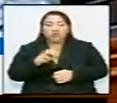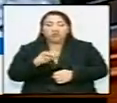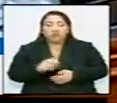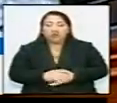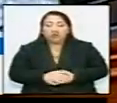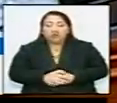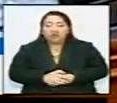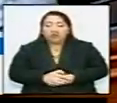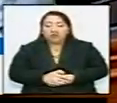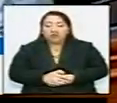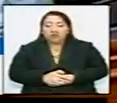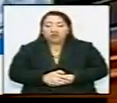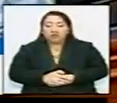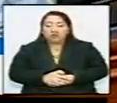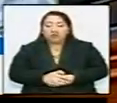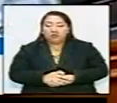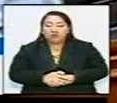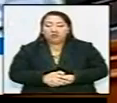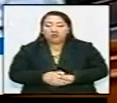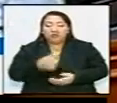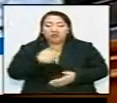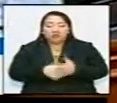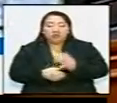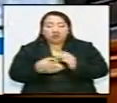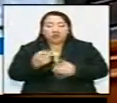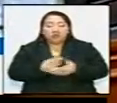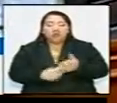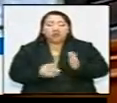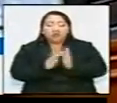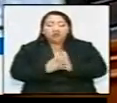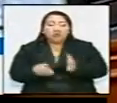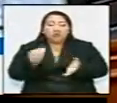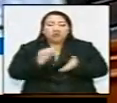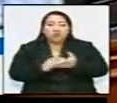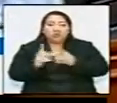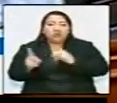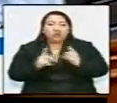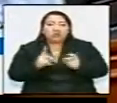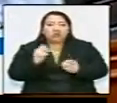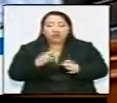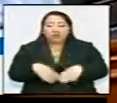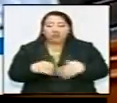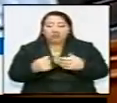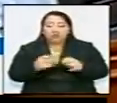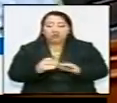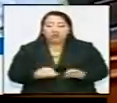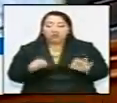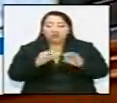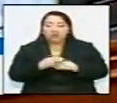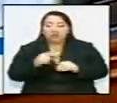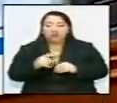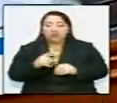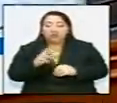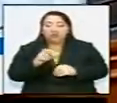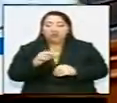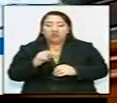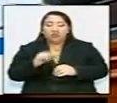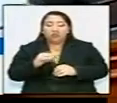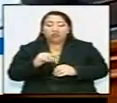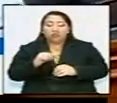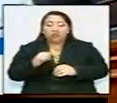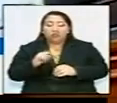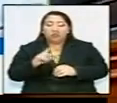Salaverry, mandé un oficio para que se ponga en debate y se pueda priorizar el levantamiento de